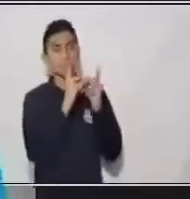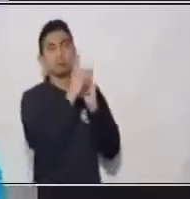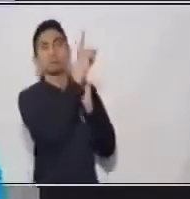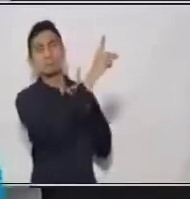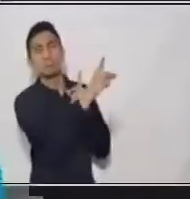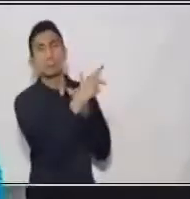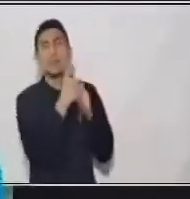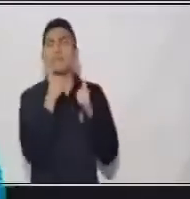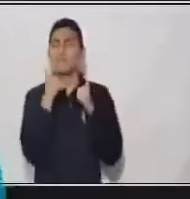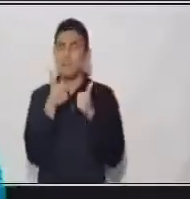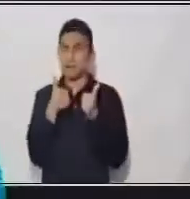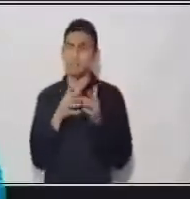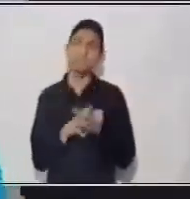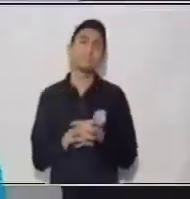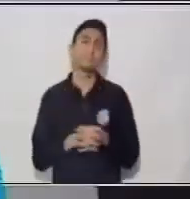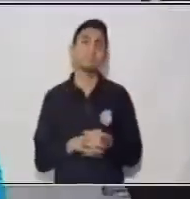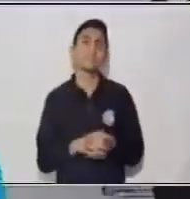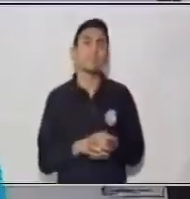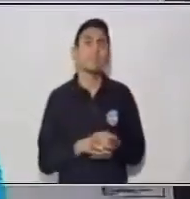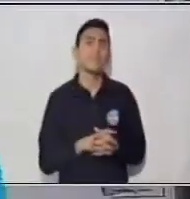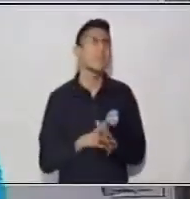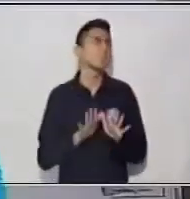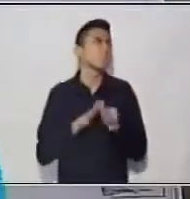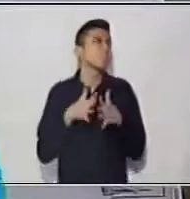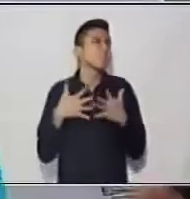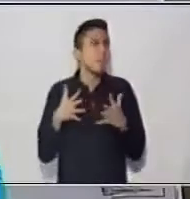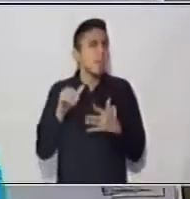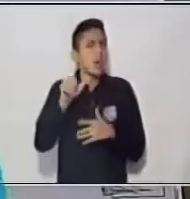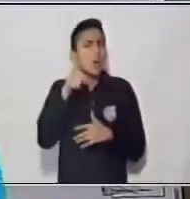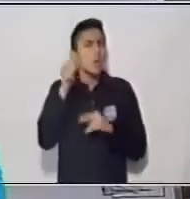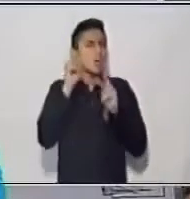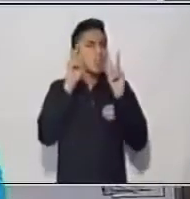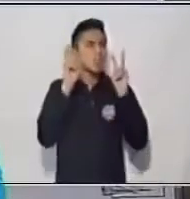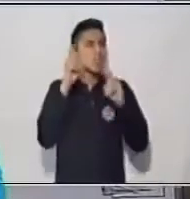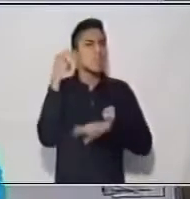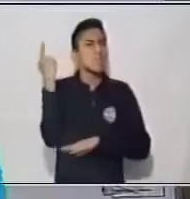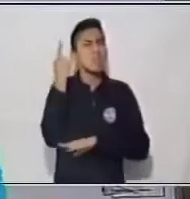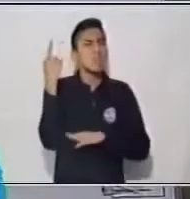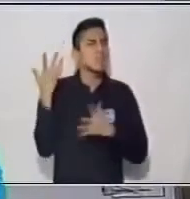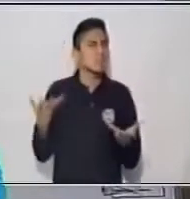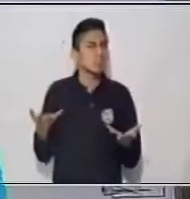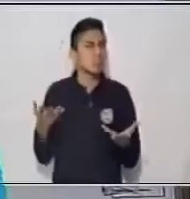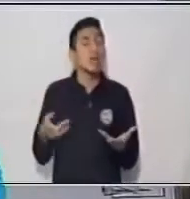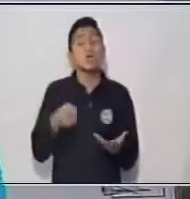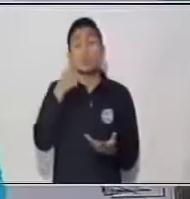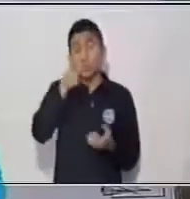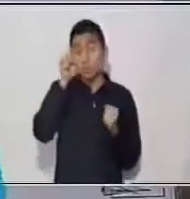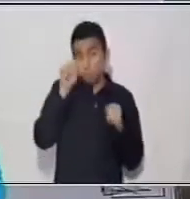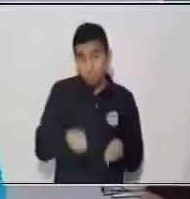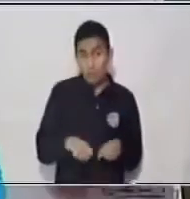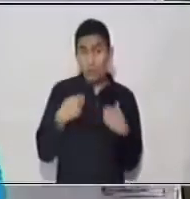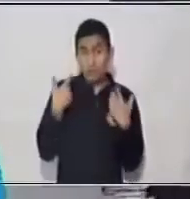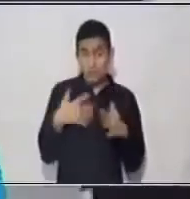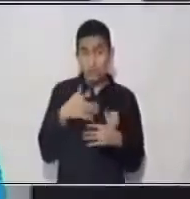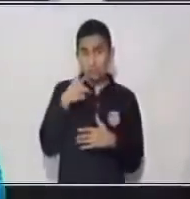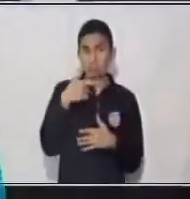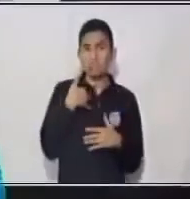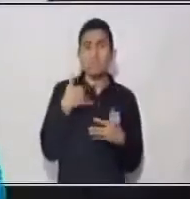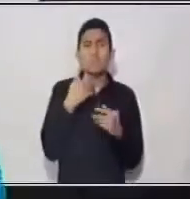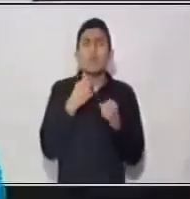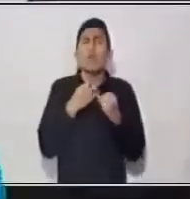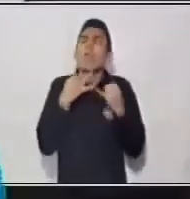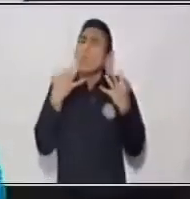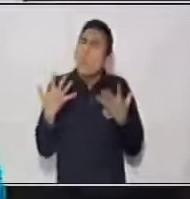Muy bien. ¿Qué otro tema es importante? Establecer